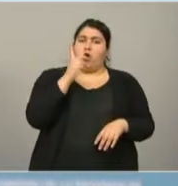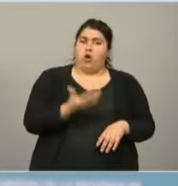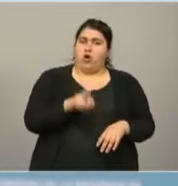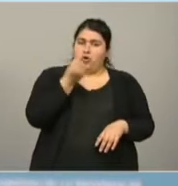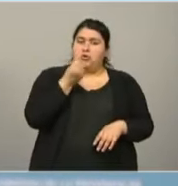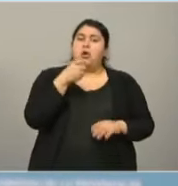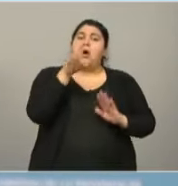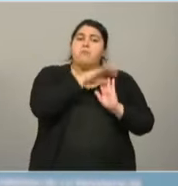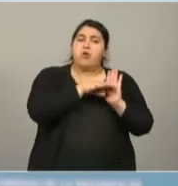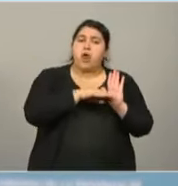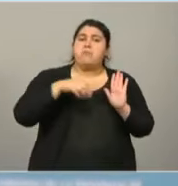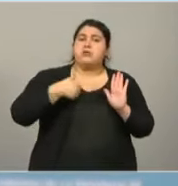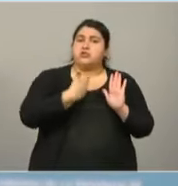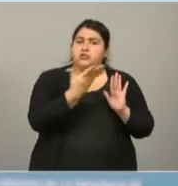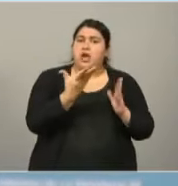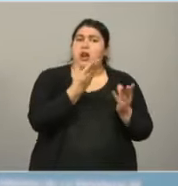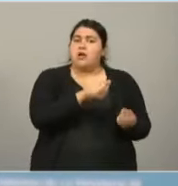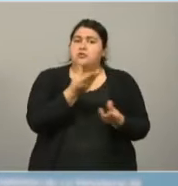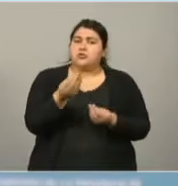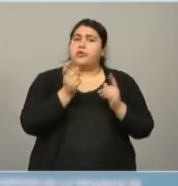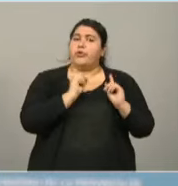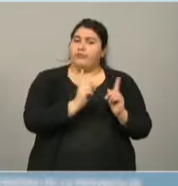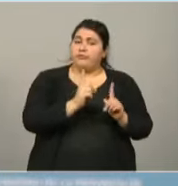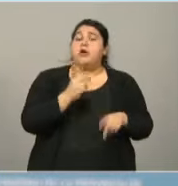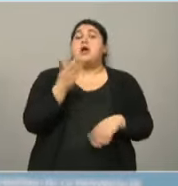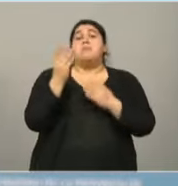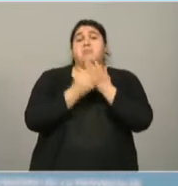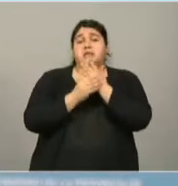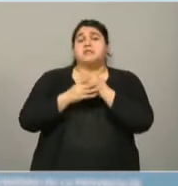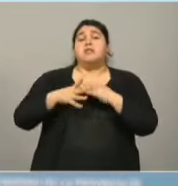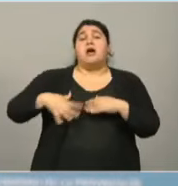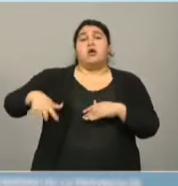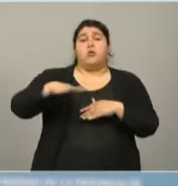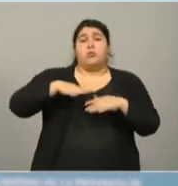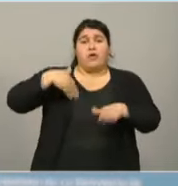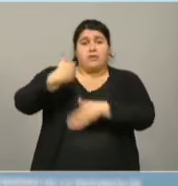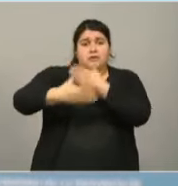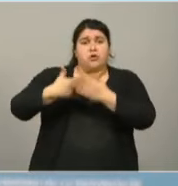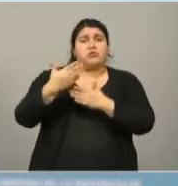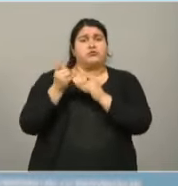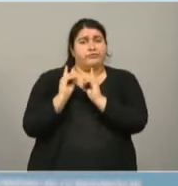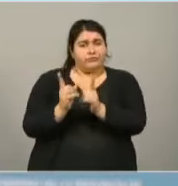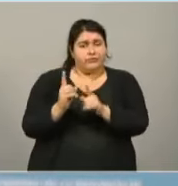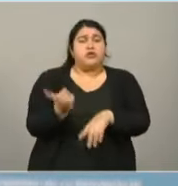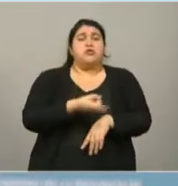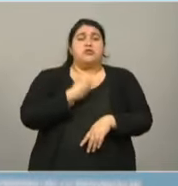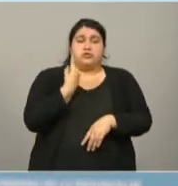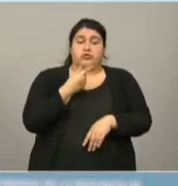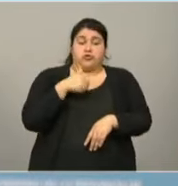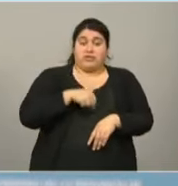los programas sociales ya lo comentaba el ministro de desarrollo de la comunidad estamos hemos reforzado durante el semestre y seguimos